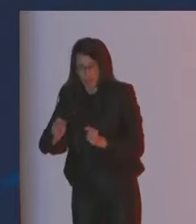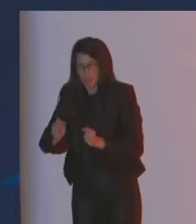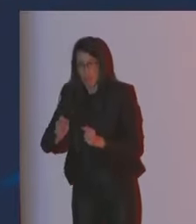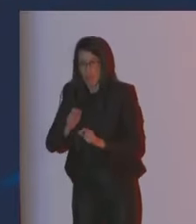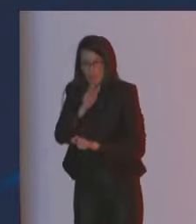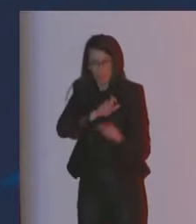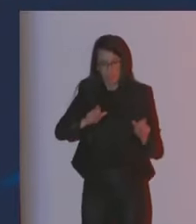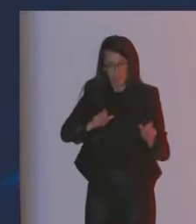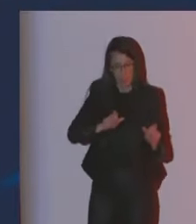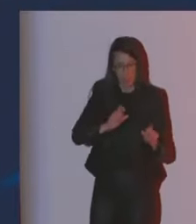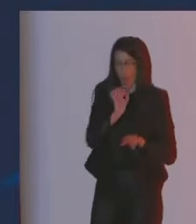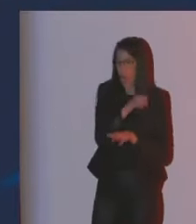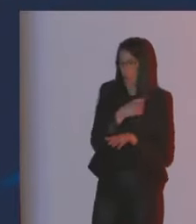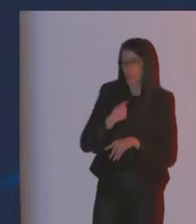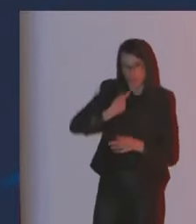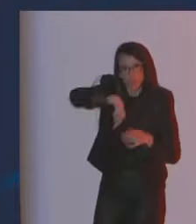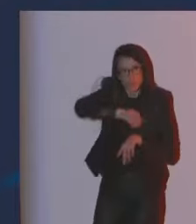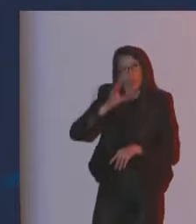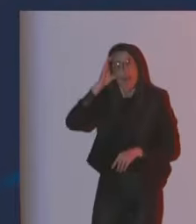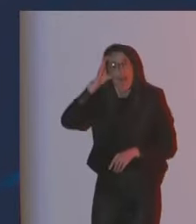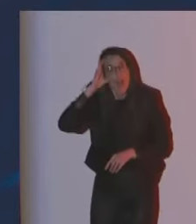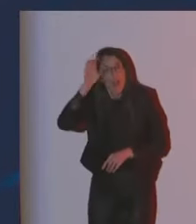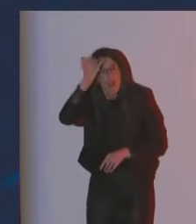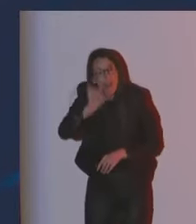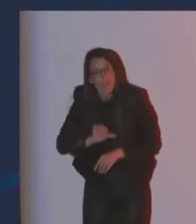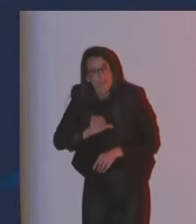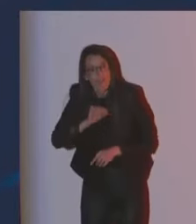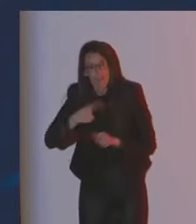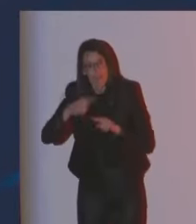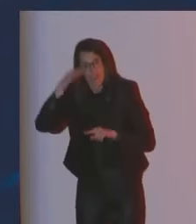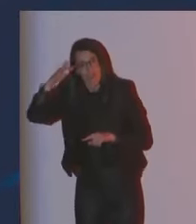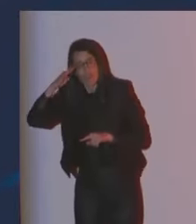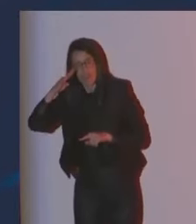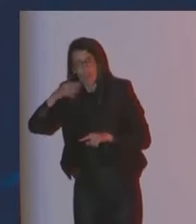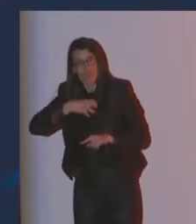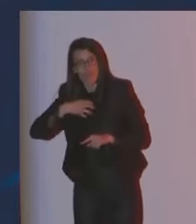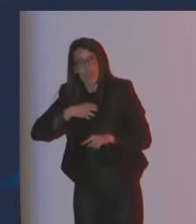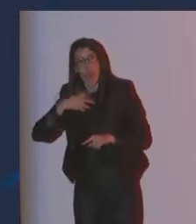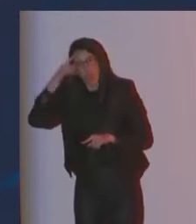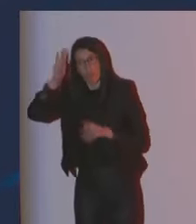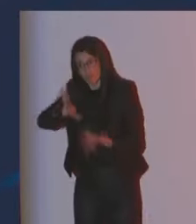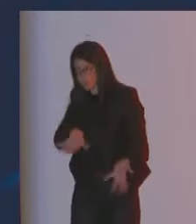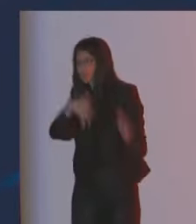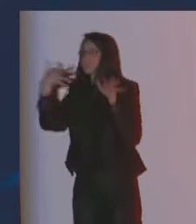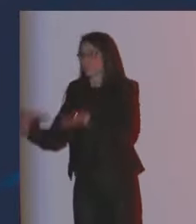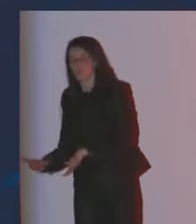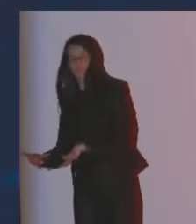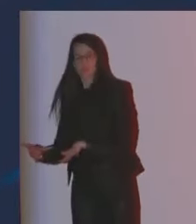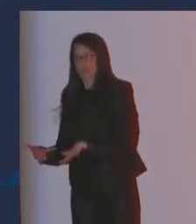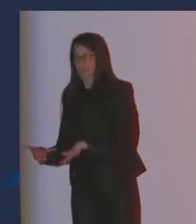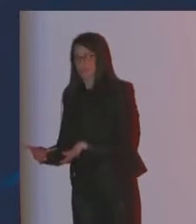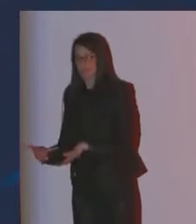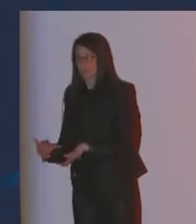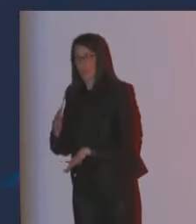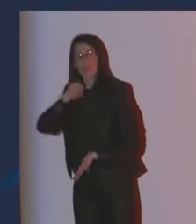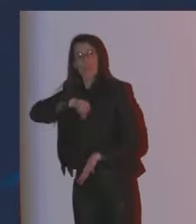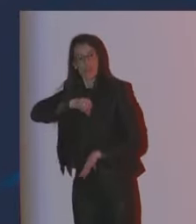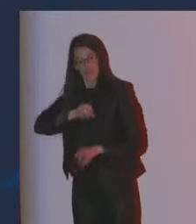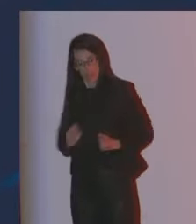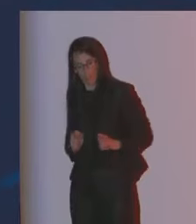nadie quería escuchar. Hemos imaginado lo inimaginable y lo hemos llevado a cabo. Hemos devuelto la